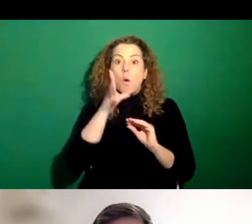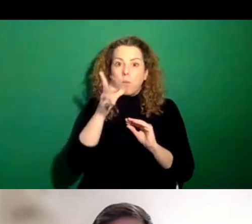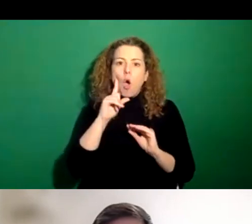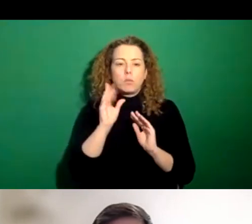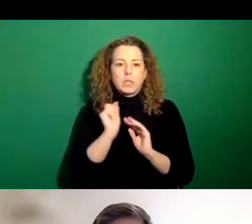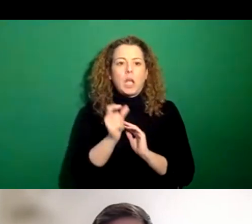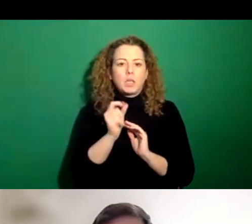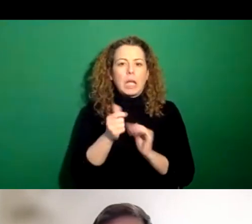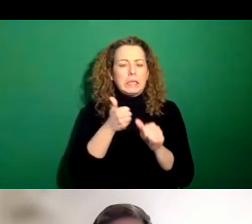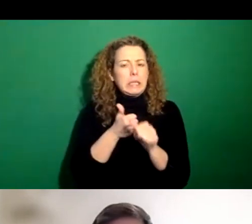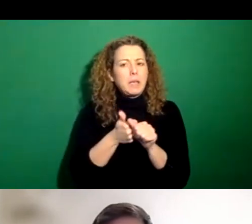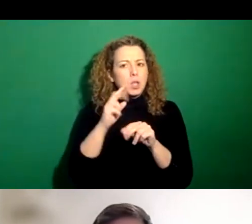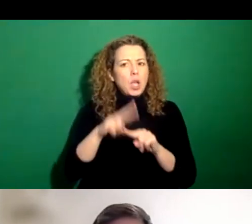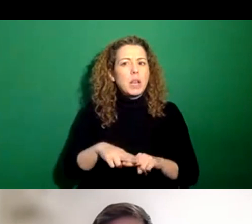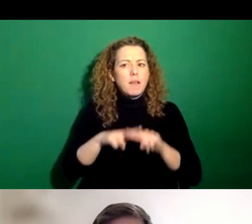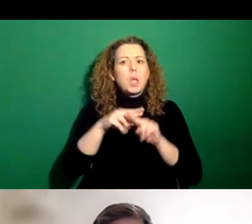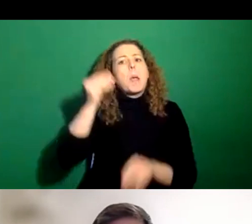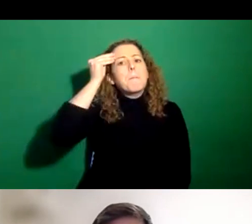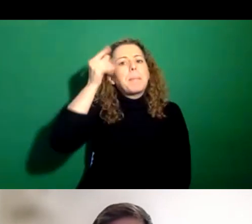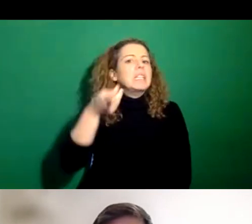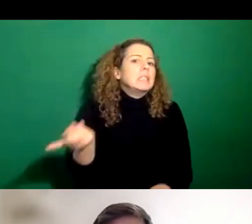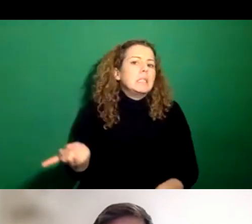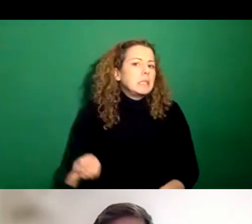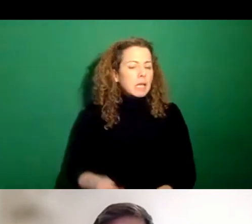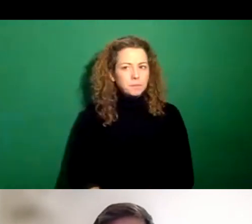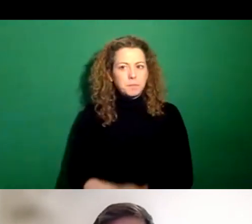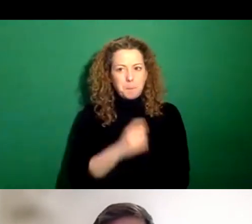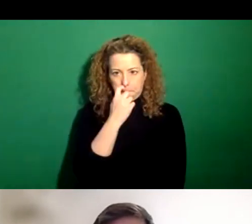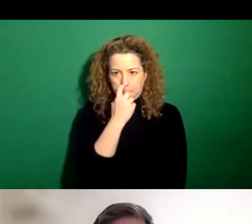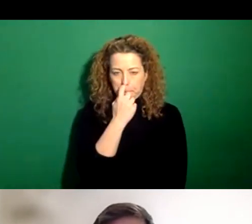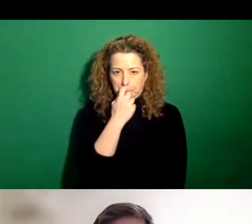constante seguimiento y revisiones. No sé qué opinan los ponentes.